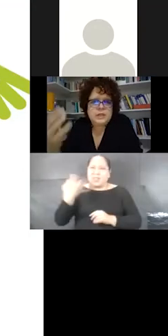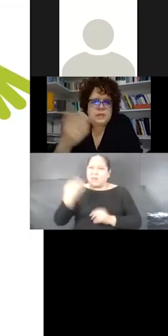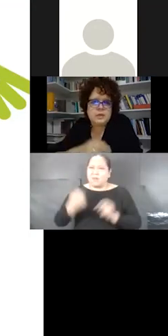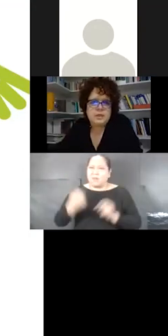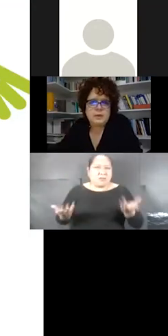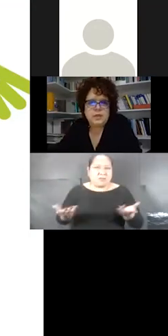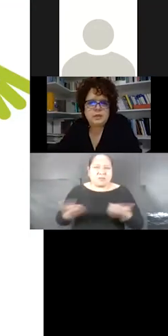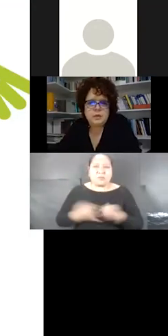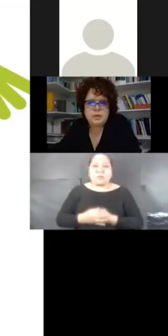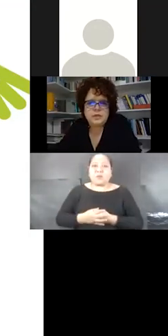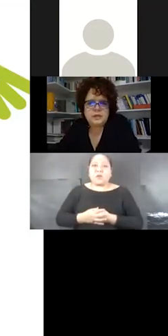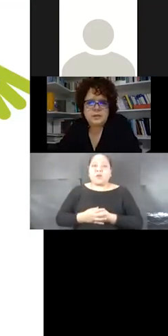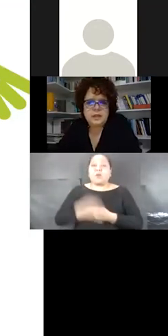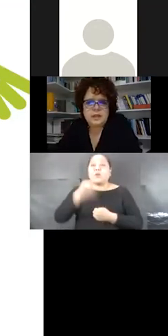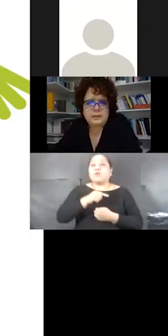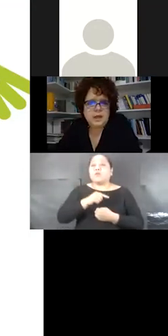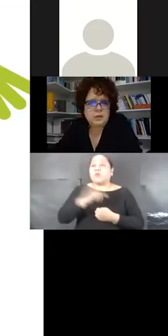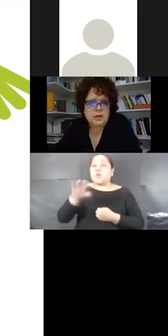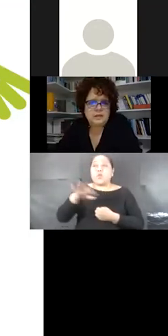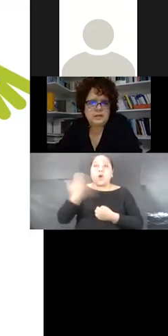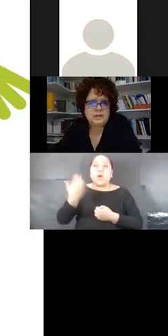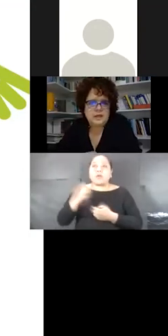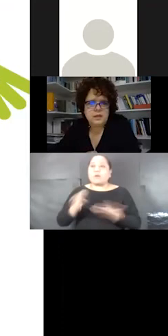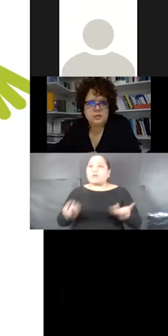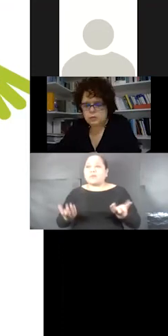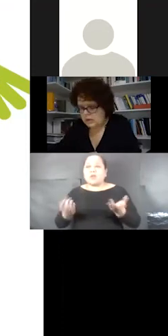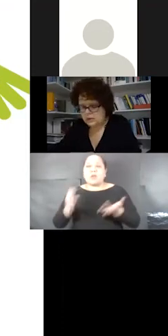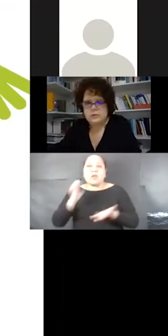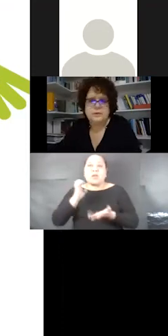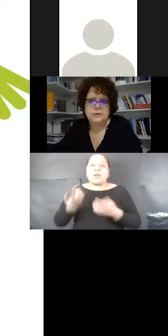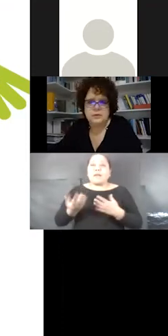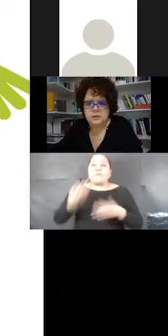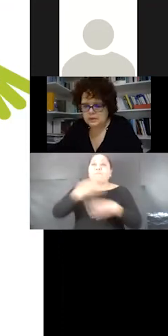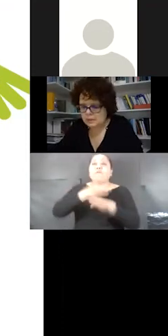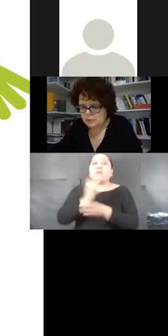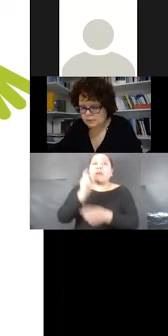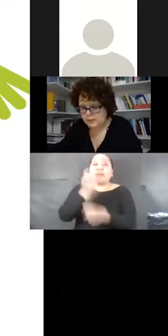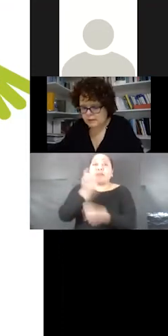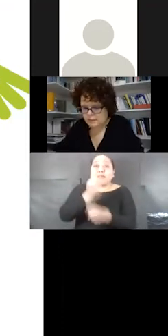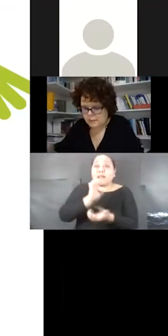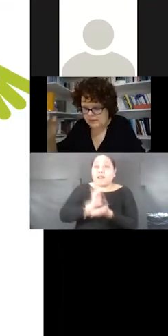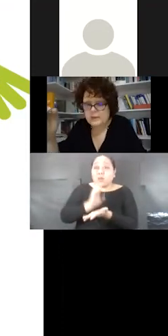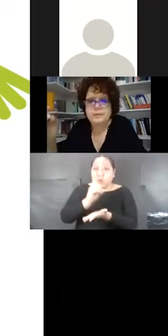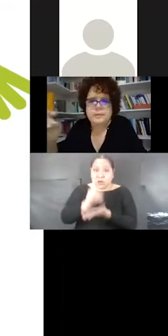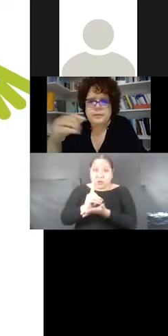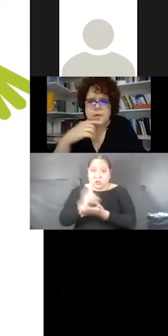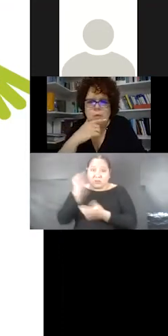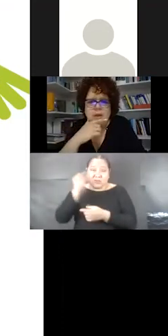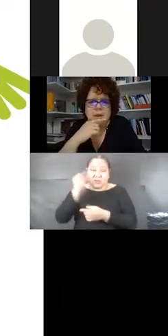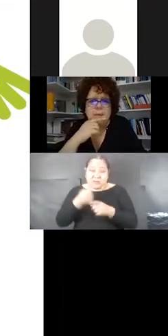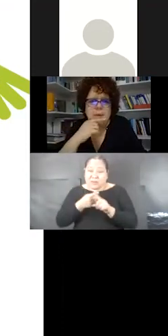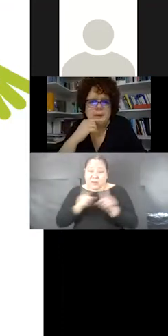No existe un sistema educativo suficientemente adaptado a las necesidades de los usuarios, ¿no? Entonces, tenemos un grave problema